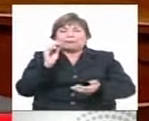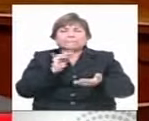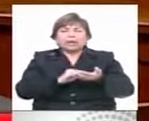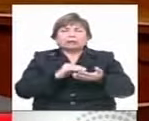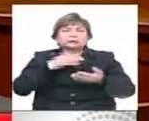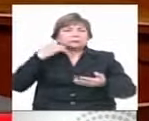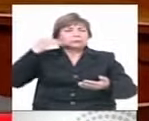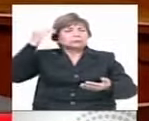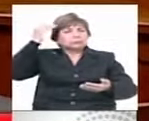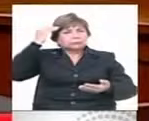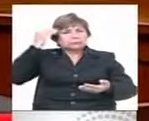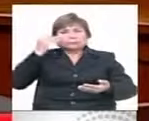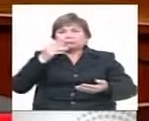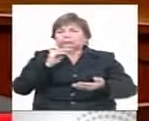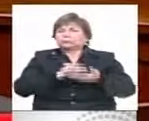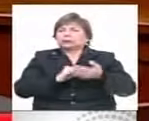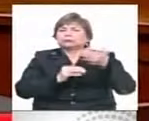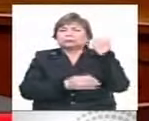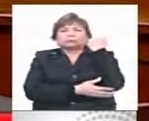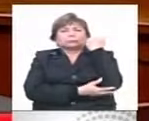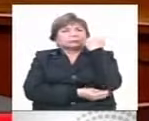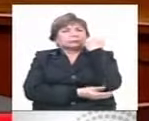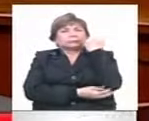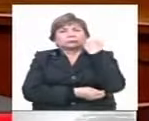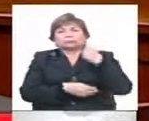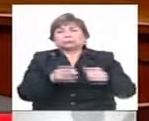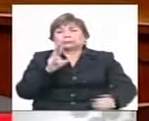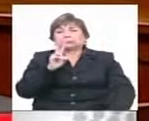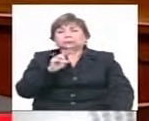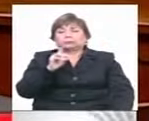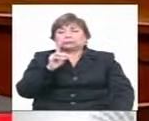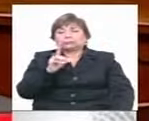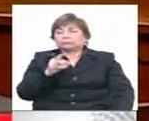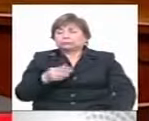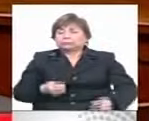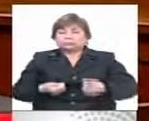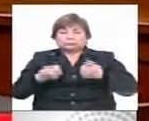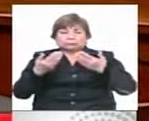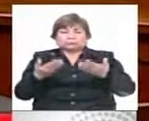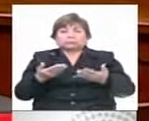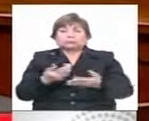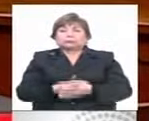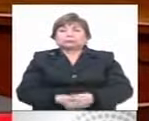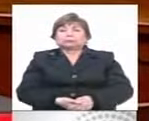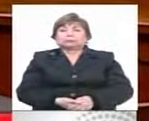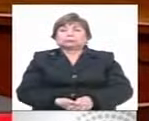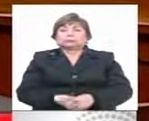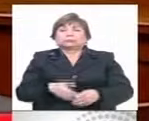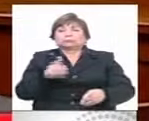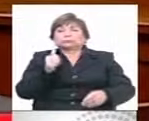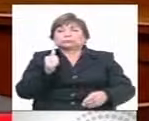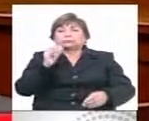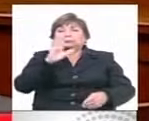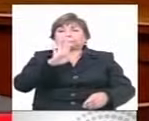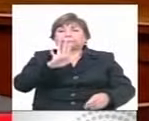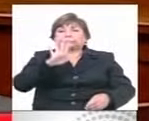adultos mayores en situaciones de pobreza. En el 2021 se ha brindado atención a